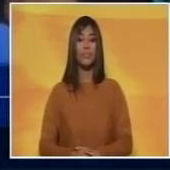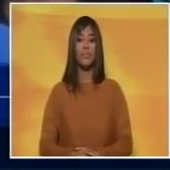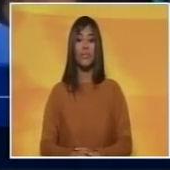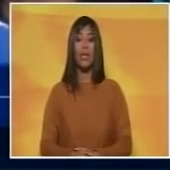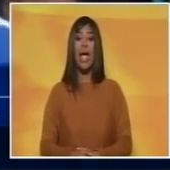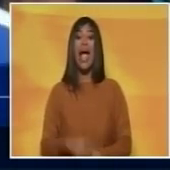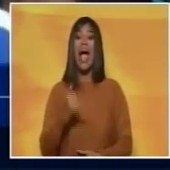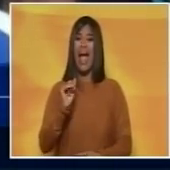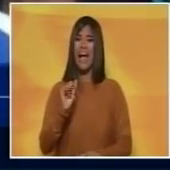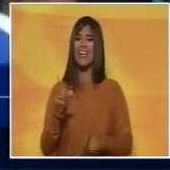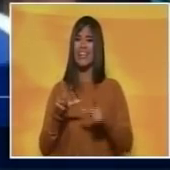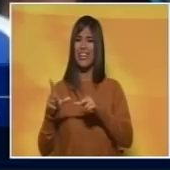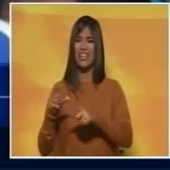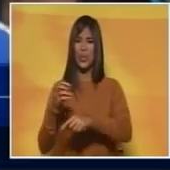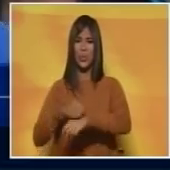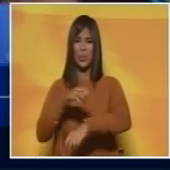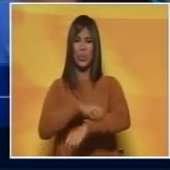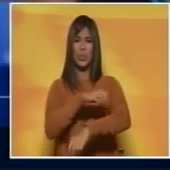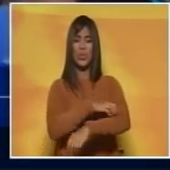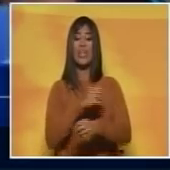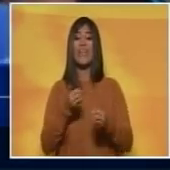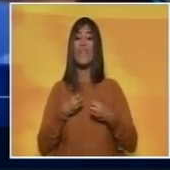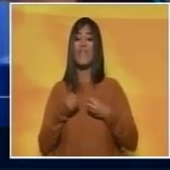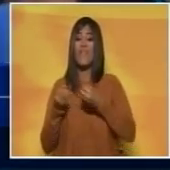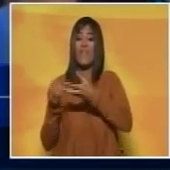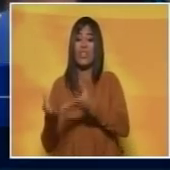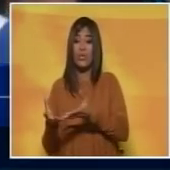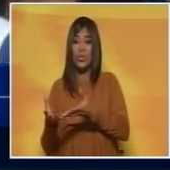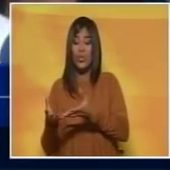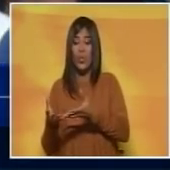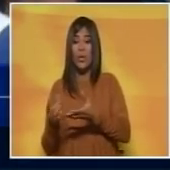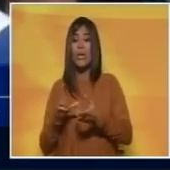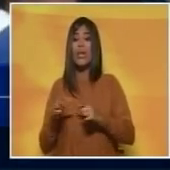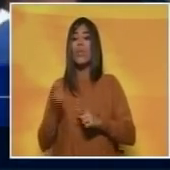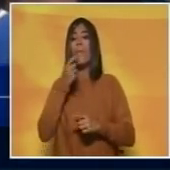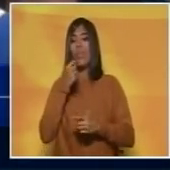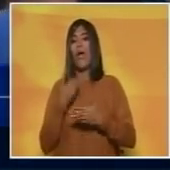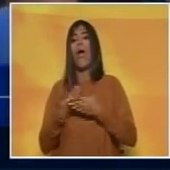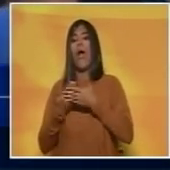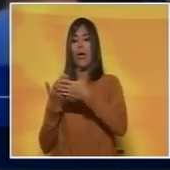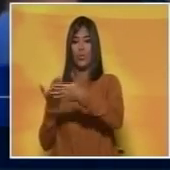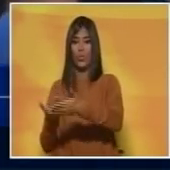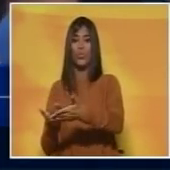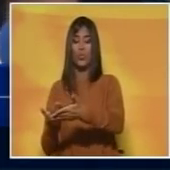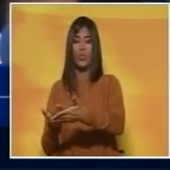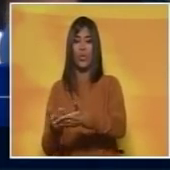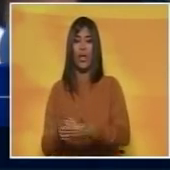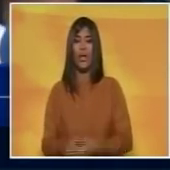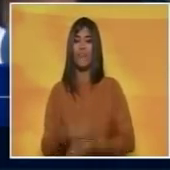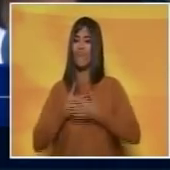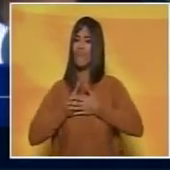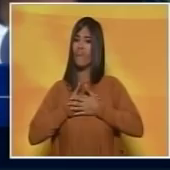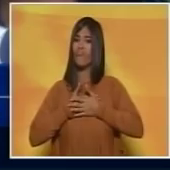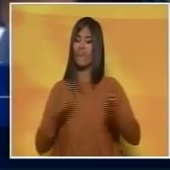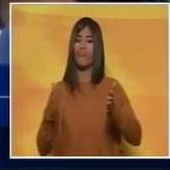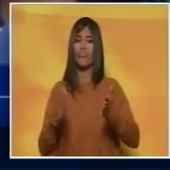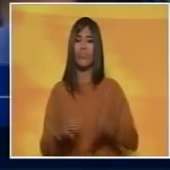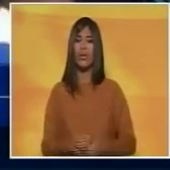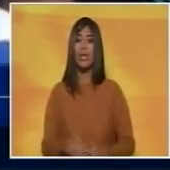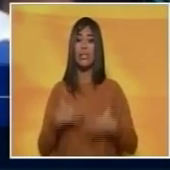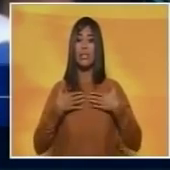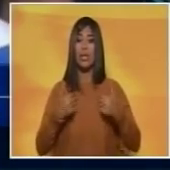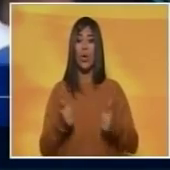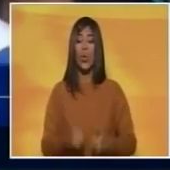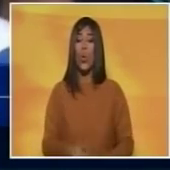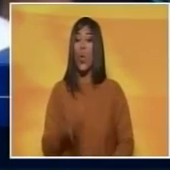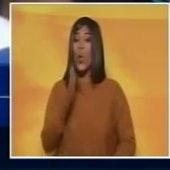conseguido algunos brotes ya infecciosos para los cuales hemos traído el medicamento que se está donando por la Corporación de Salud.